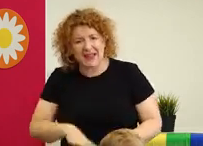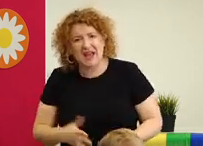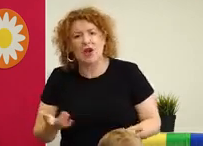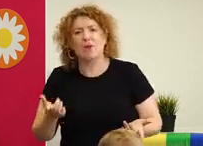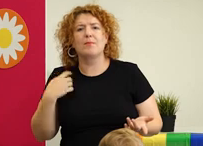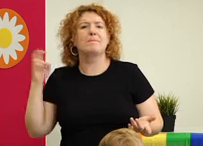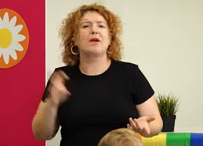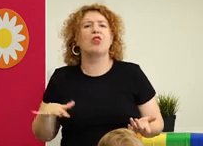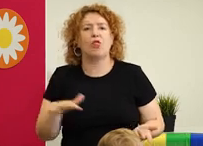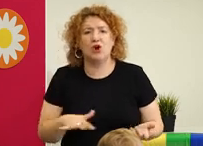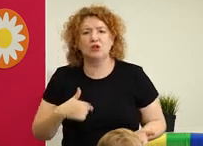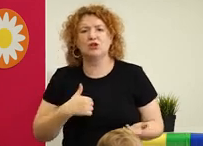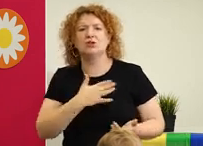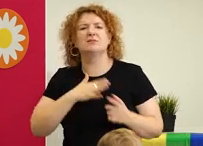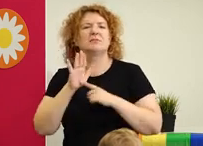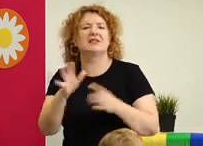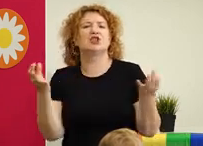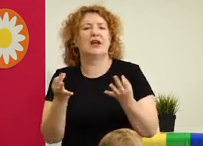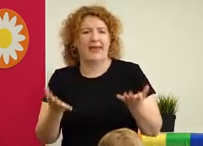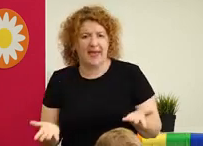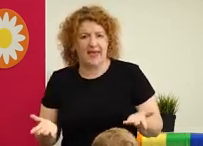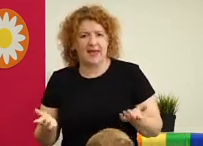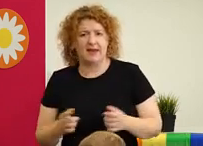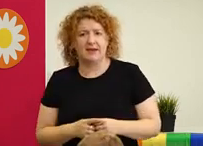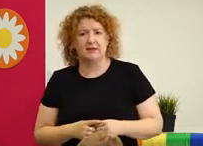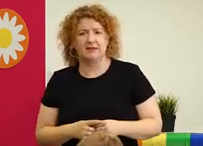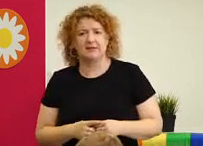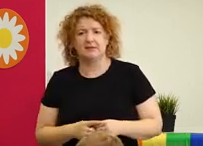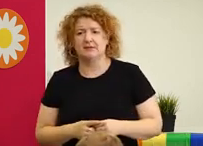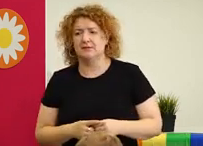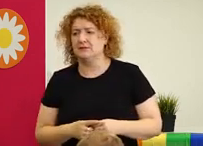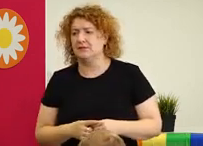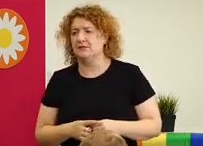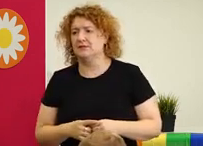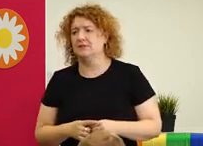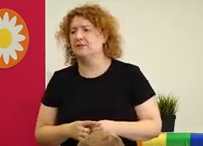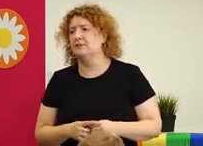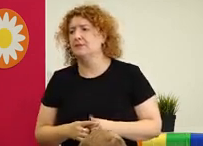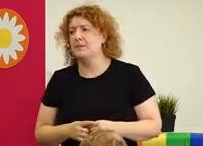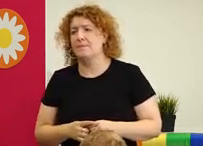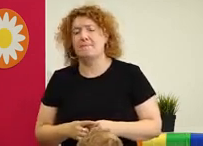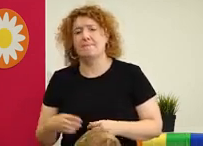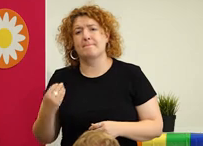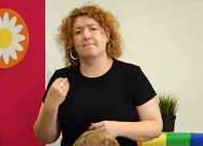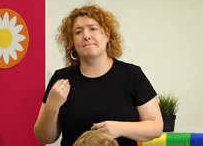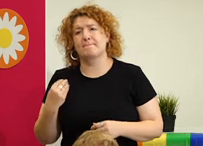soy, de dónde vengo, qué es lo que presento allá con la misma gente de estos círculos, ¿no?